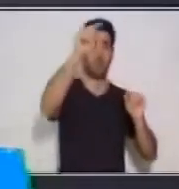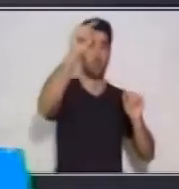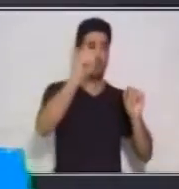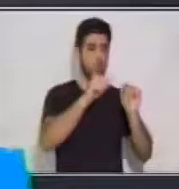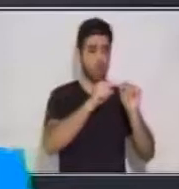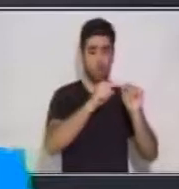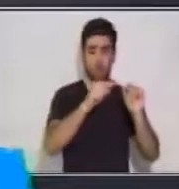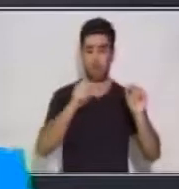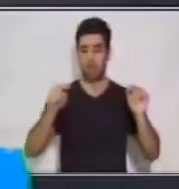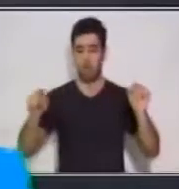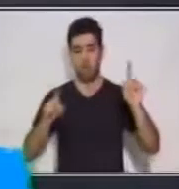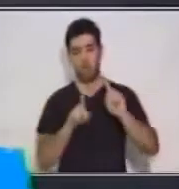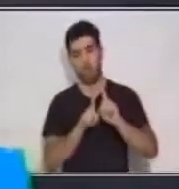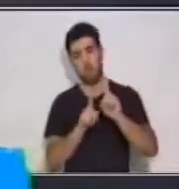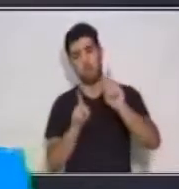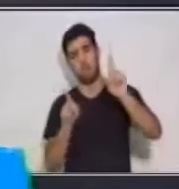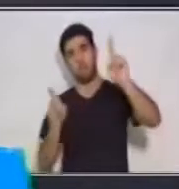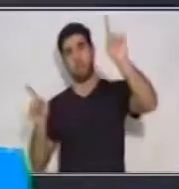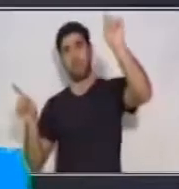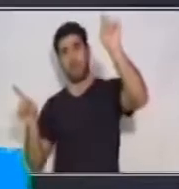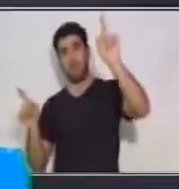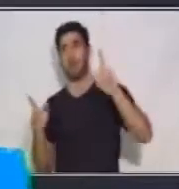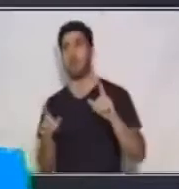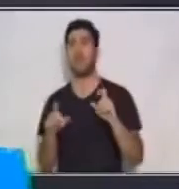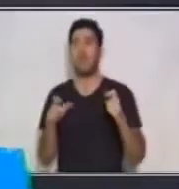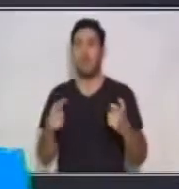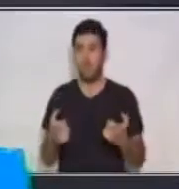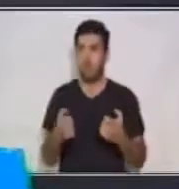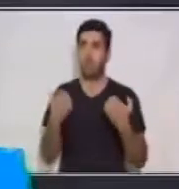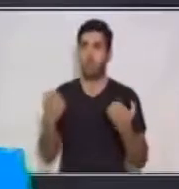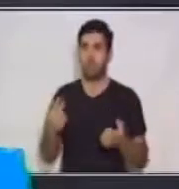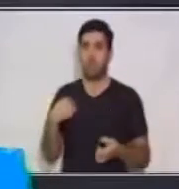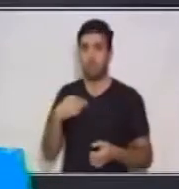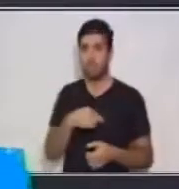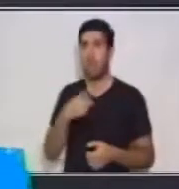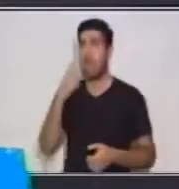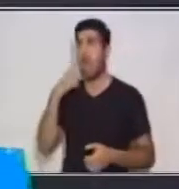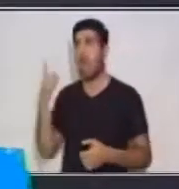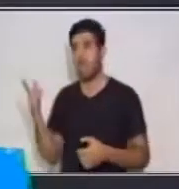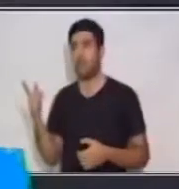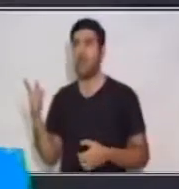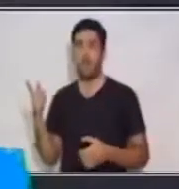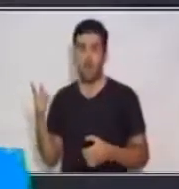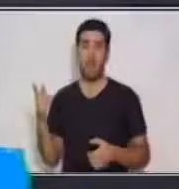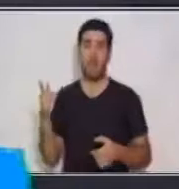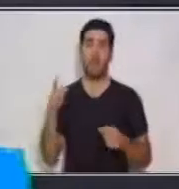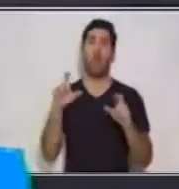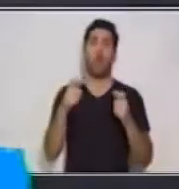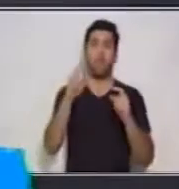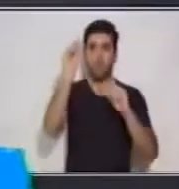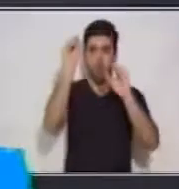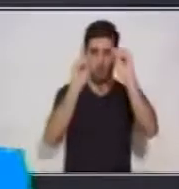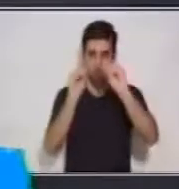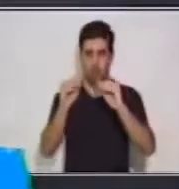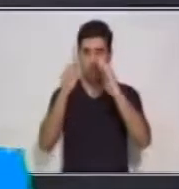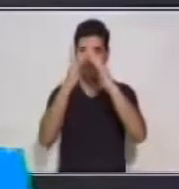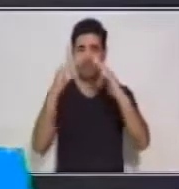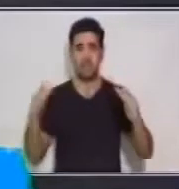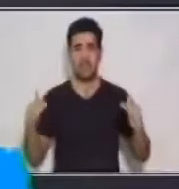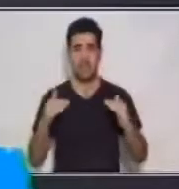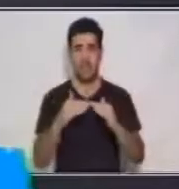30 segundos nos dicen que hay un ángulo de 68 grados en la dirección y la posición de una y